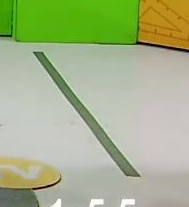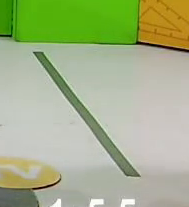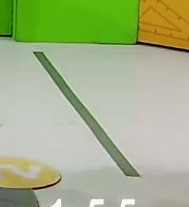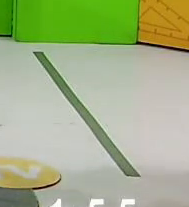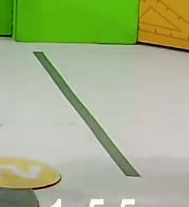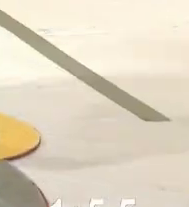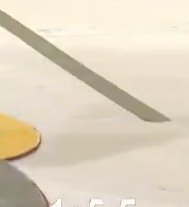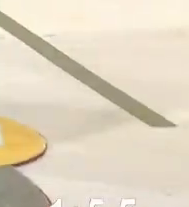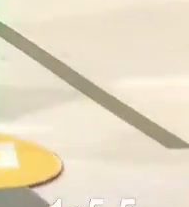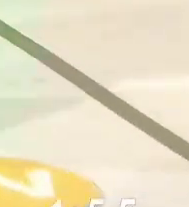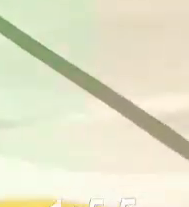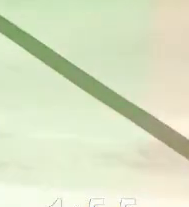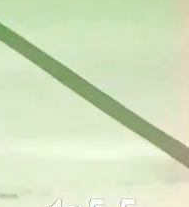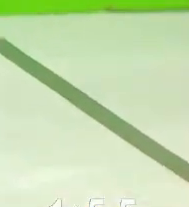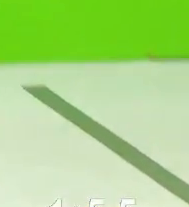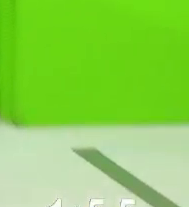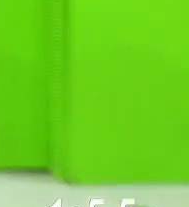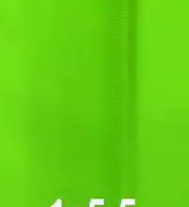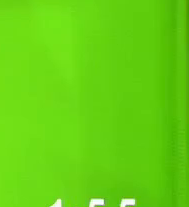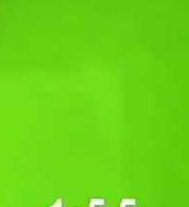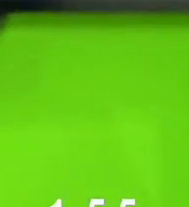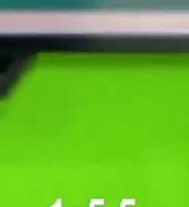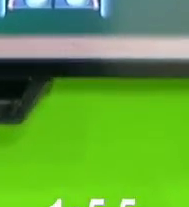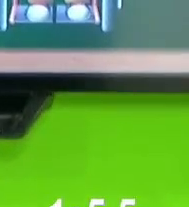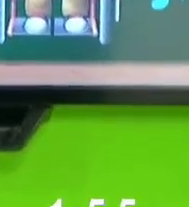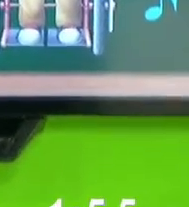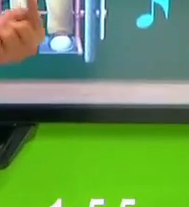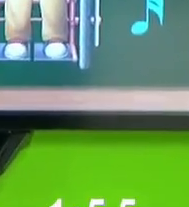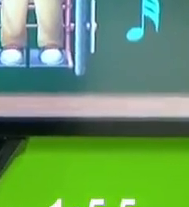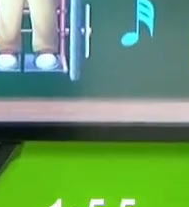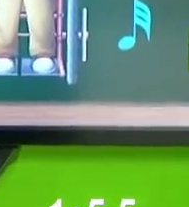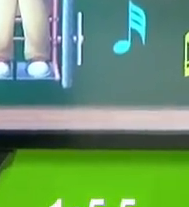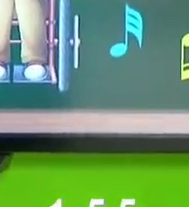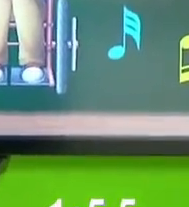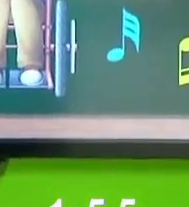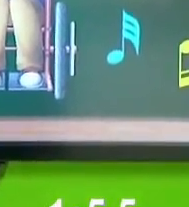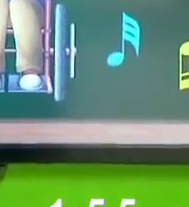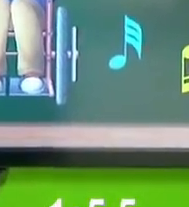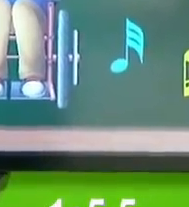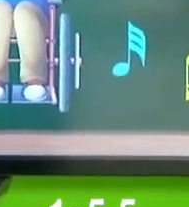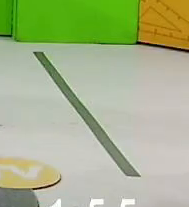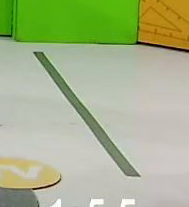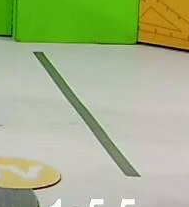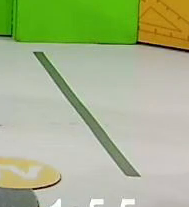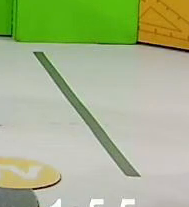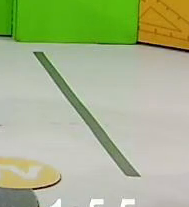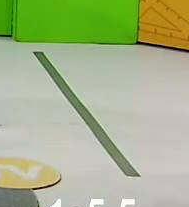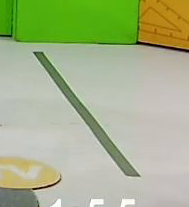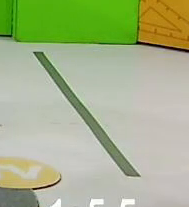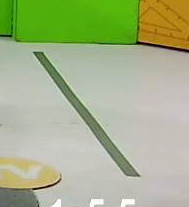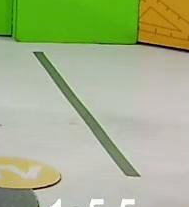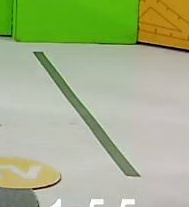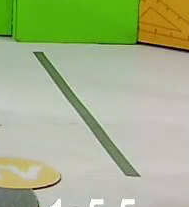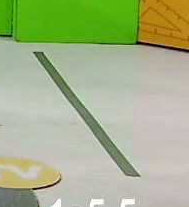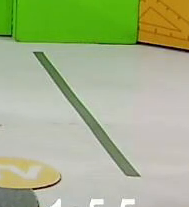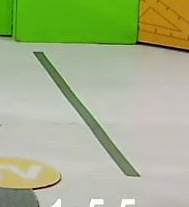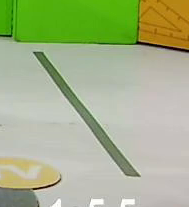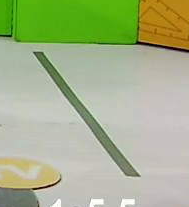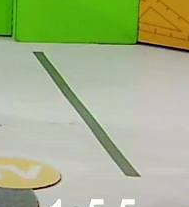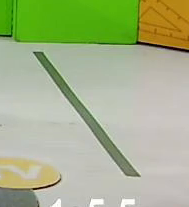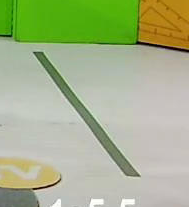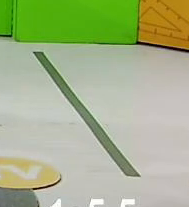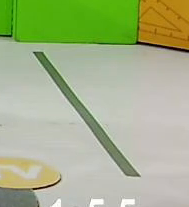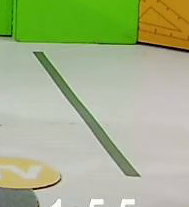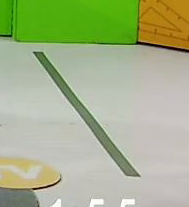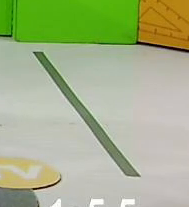dos, en tres, en cuatro. Aquí ya estoy haciendo un cuadro. Y eso es coreografía, cómo me desplazo